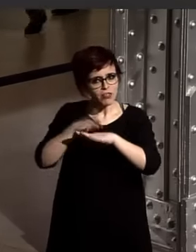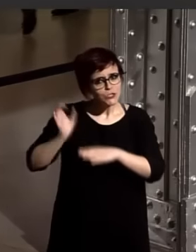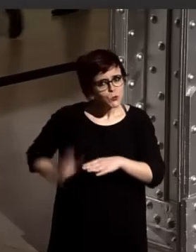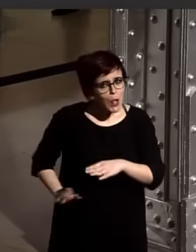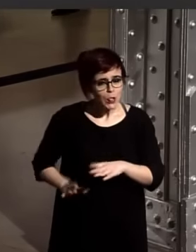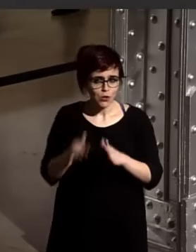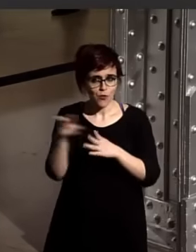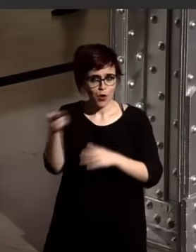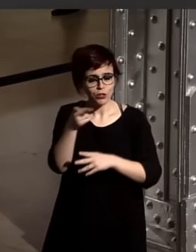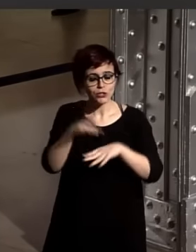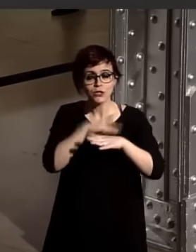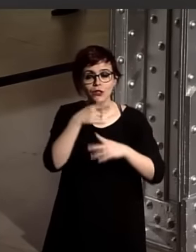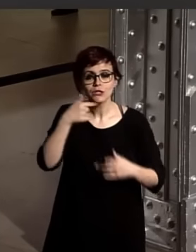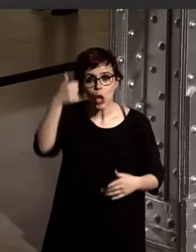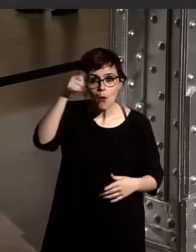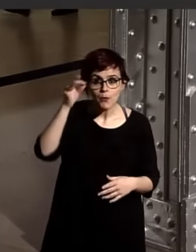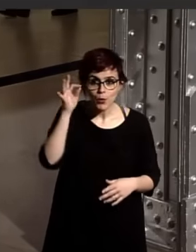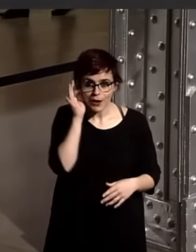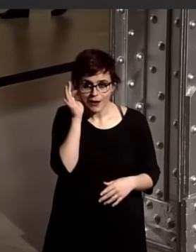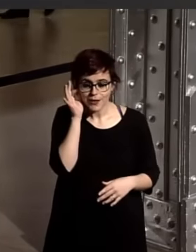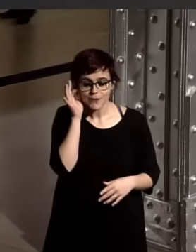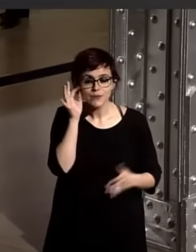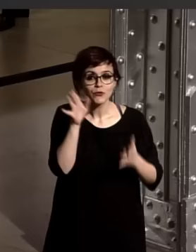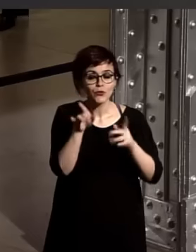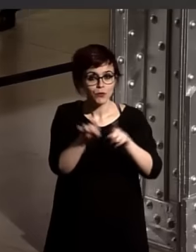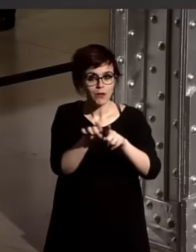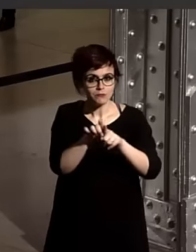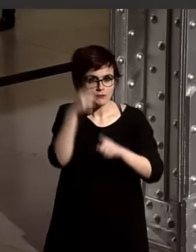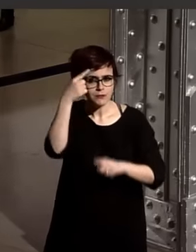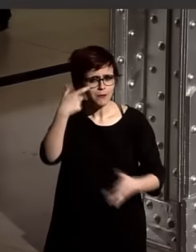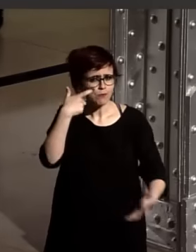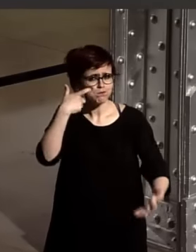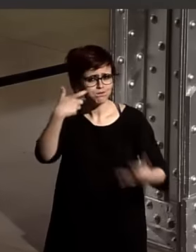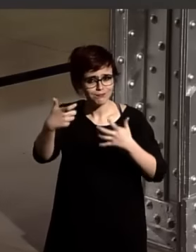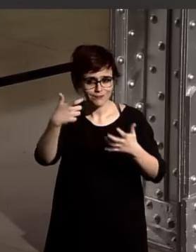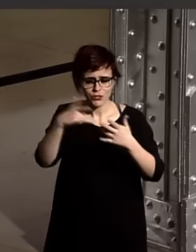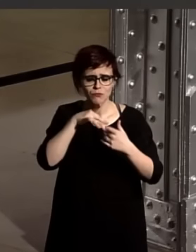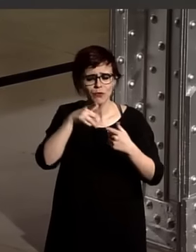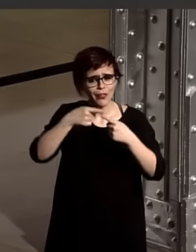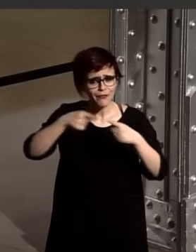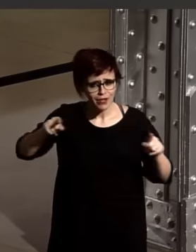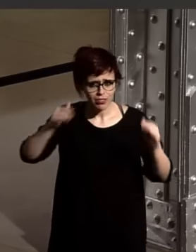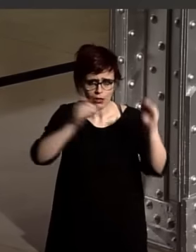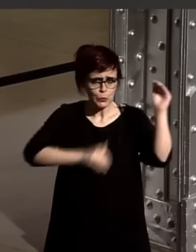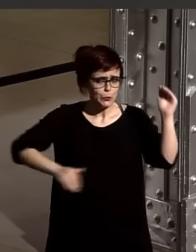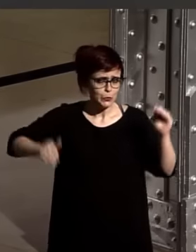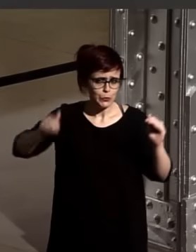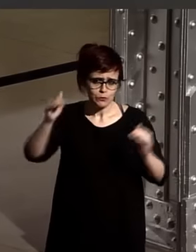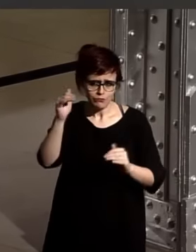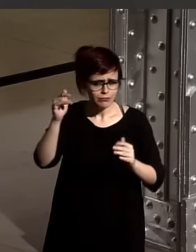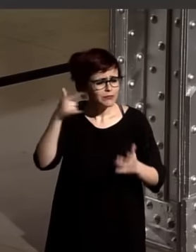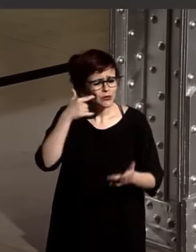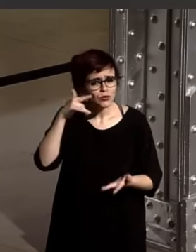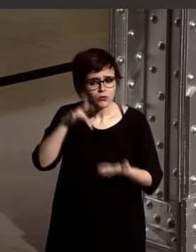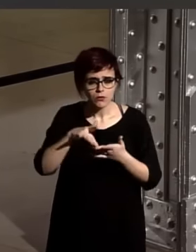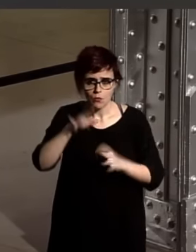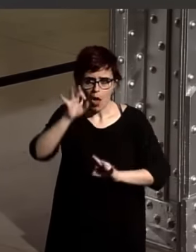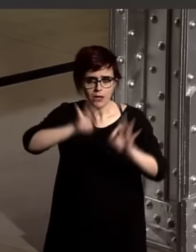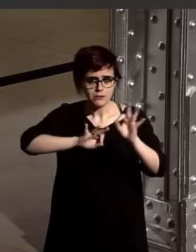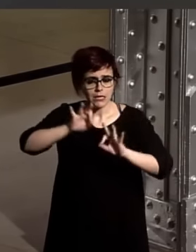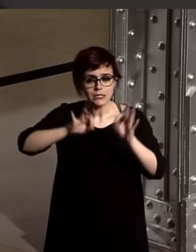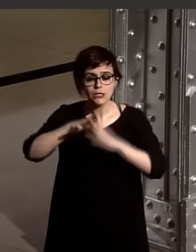etcétera y tanto hombres como mujeres consistentemente y significativamente es decir que había una diferencia estadísticamente significativa eh